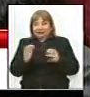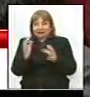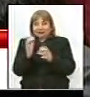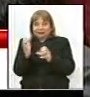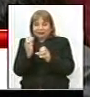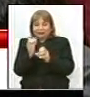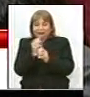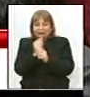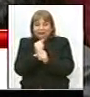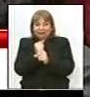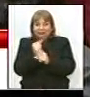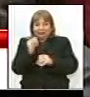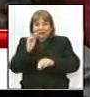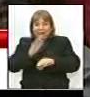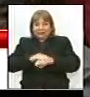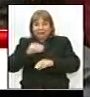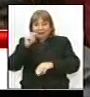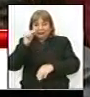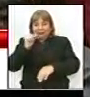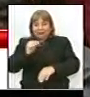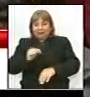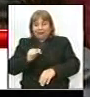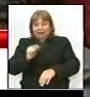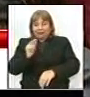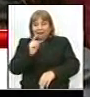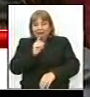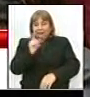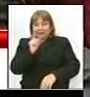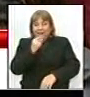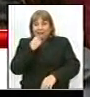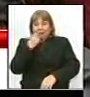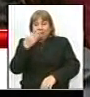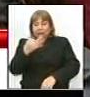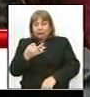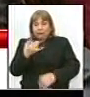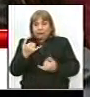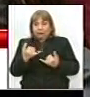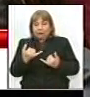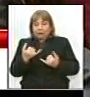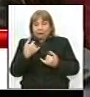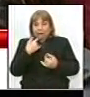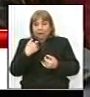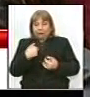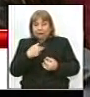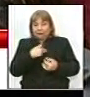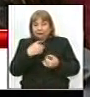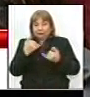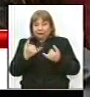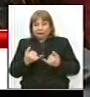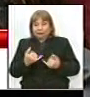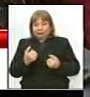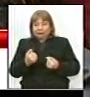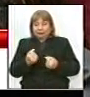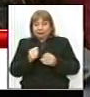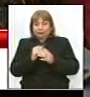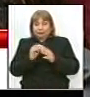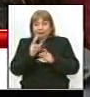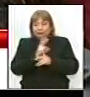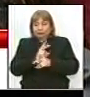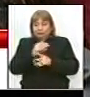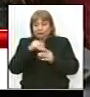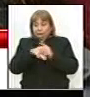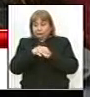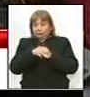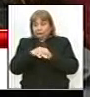a eso sobre eso tenemos que pronunciarnos no es verdad que lo que viniera la decisión que tome si hoy en la comisión archiva esta investigación